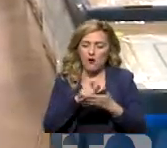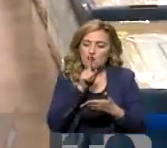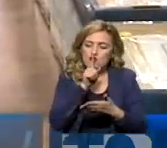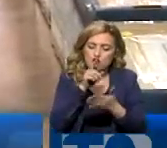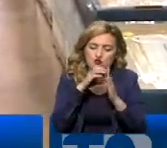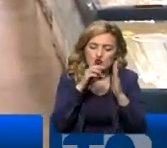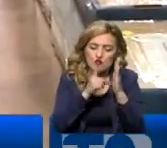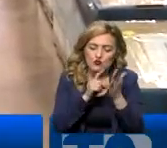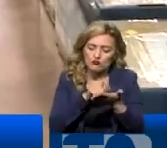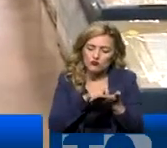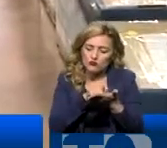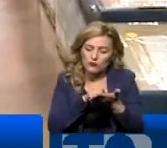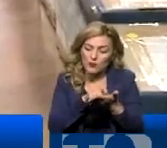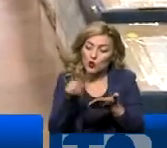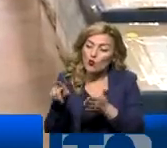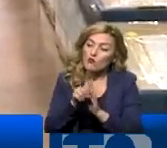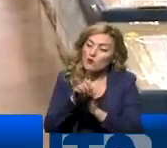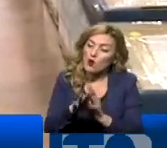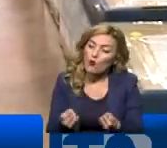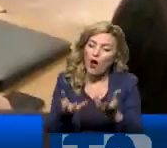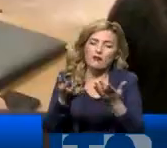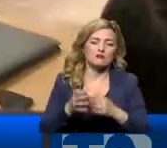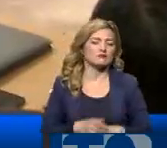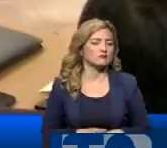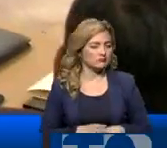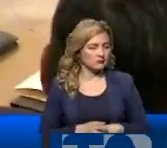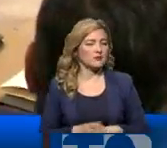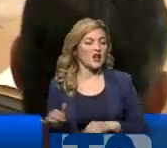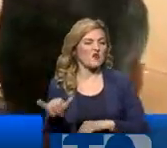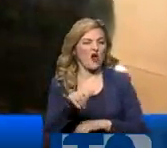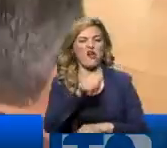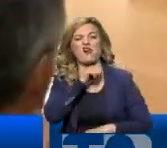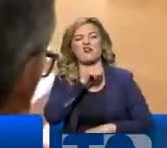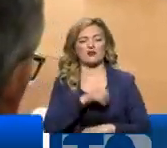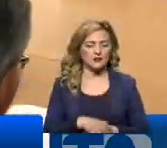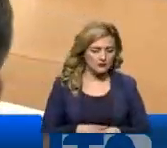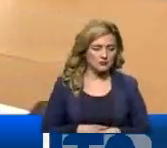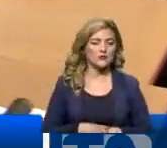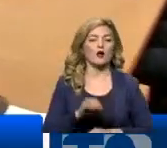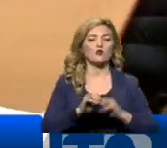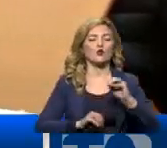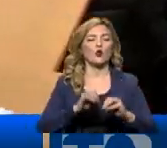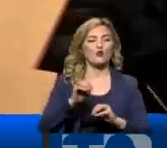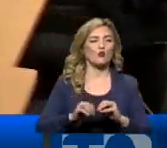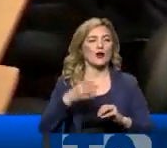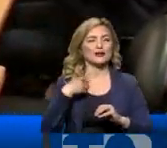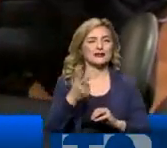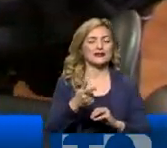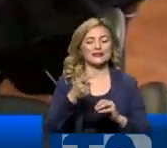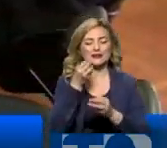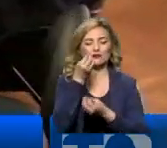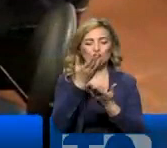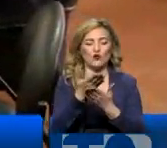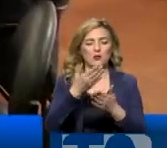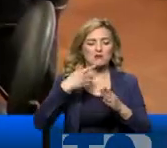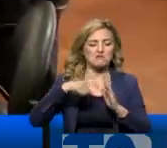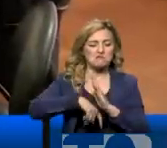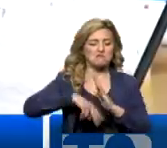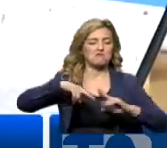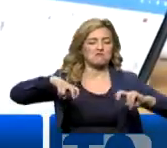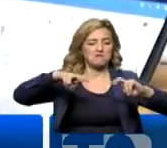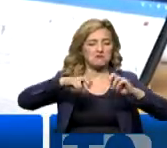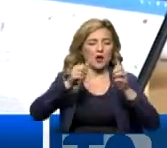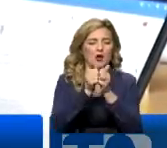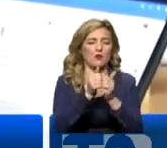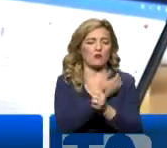de los 487 elementos de convicción de Procuraduría se enlistó informes periciales a los equipos de presidencia,